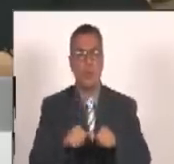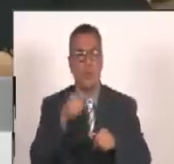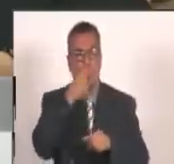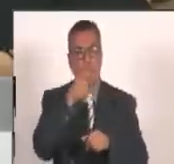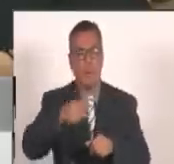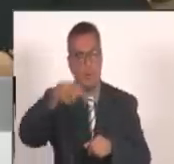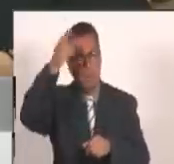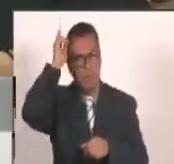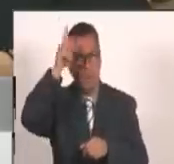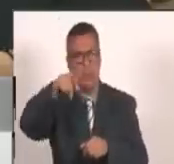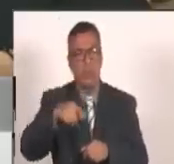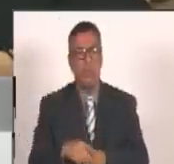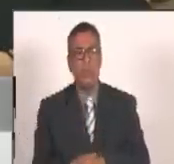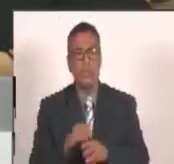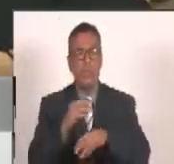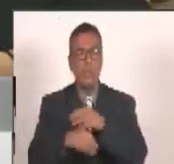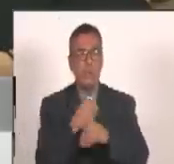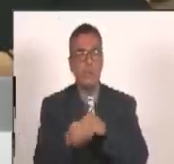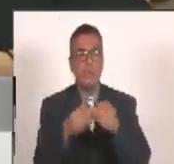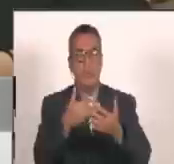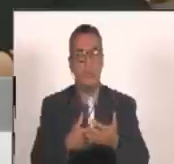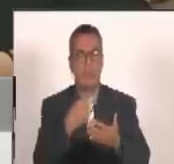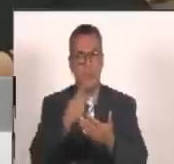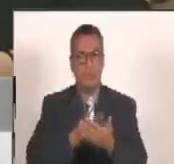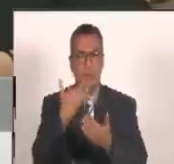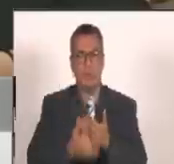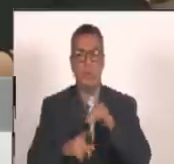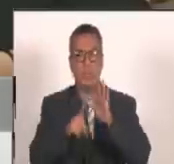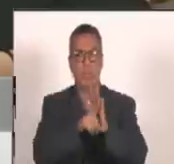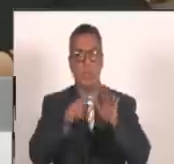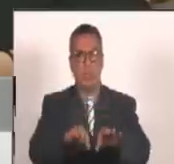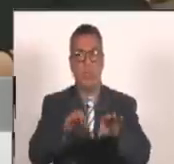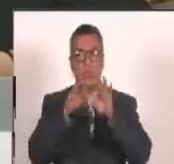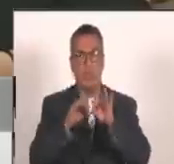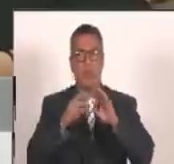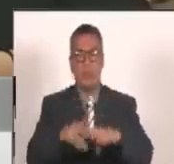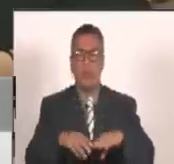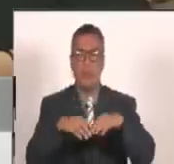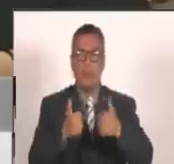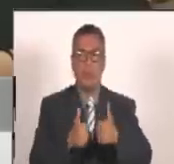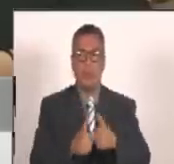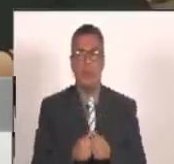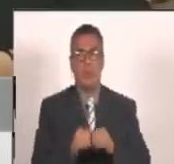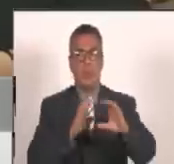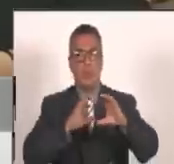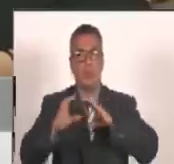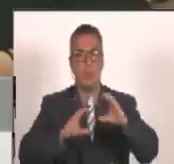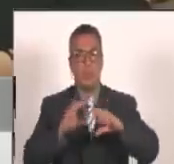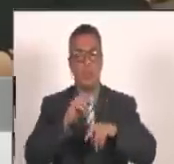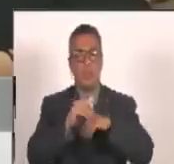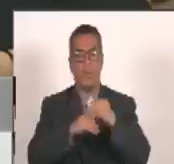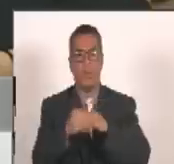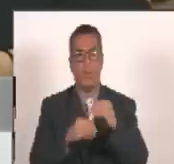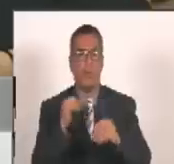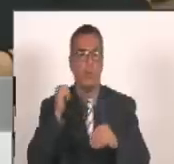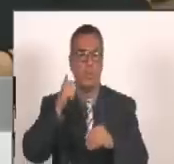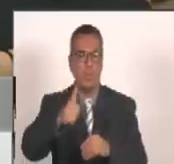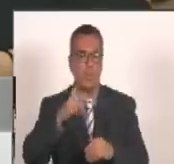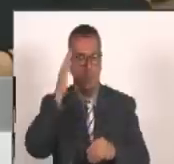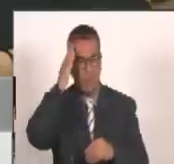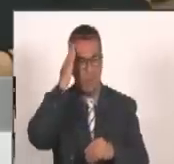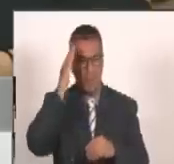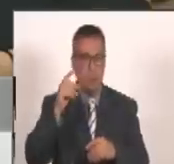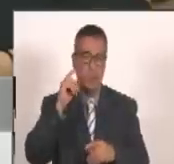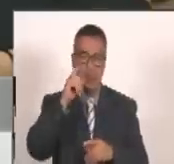Pueblos Indígenas, mediante la cual remitió el proyecto de ley especial para la salvaguarda y transmisión generacional de la